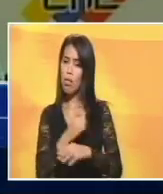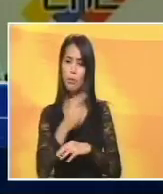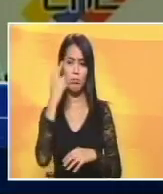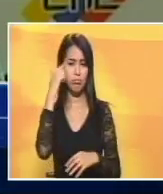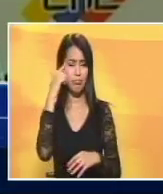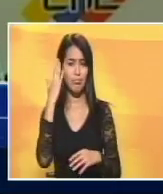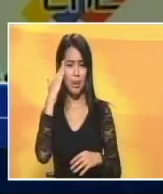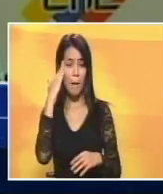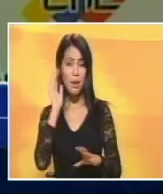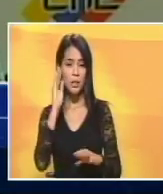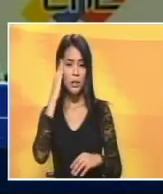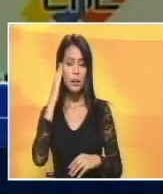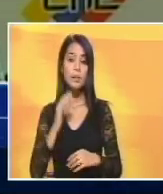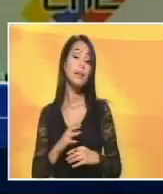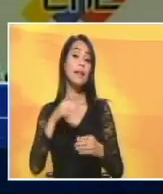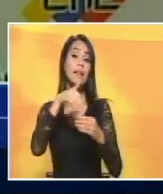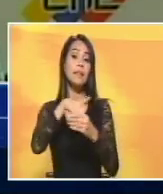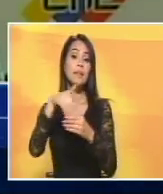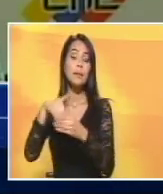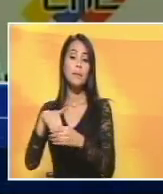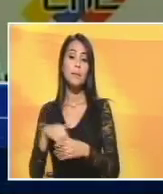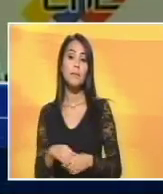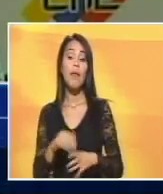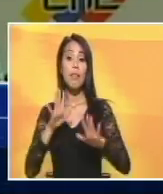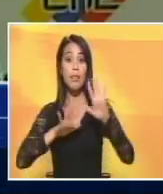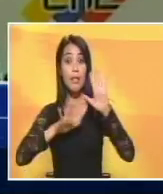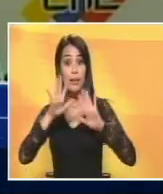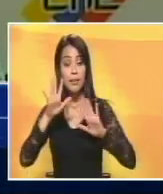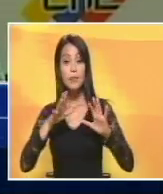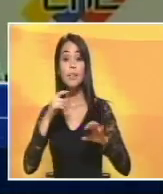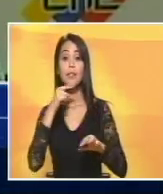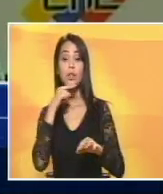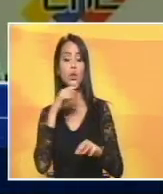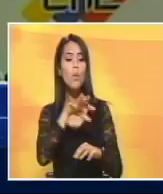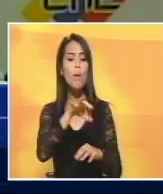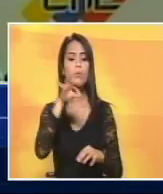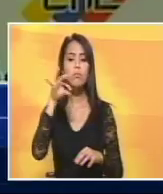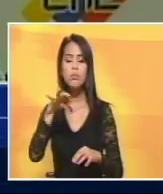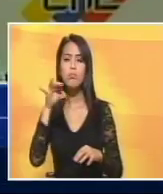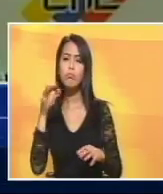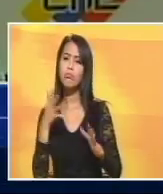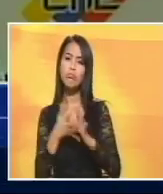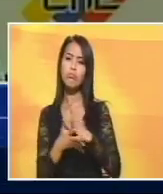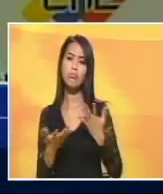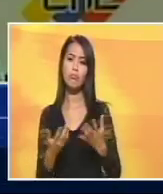que para la esta elección del 15 de octubre, se realizaron